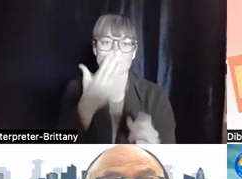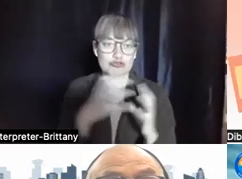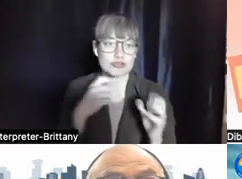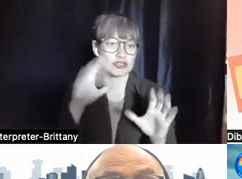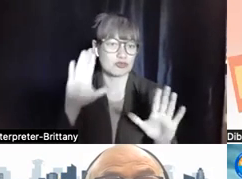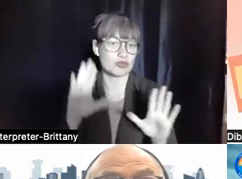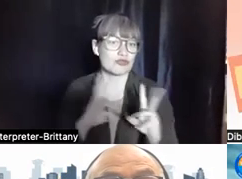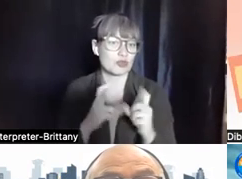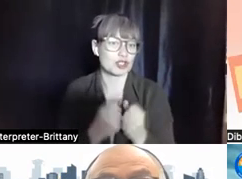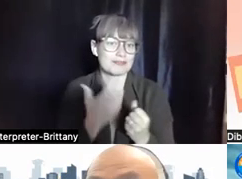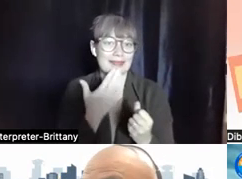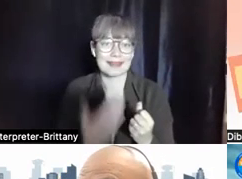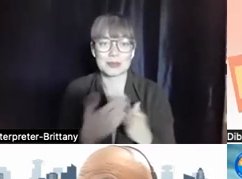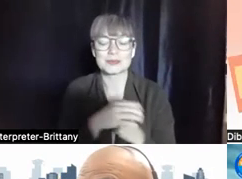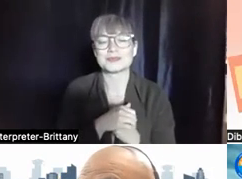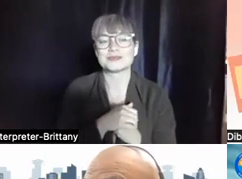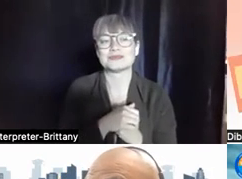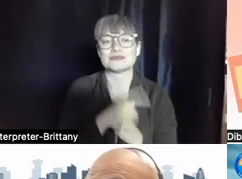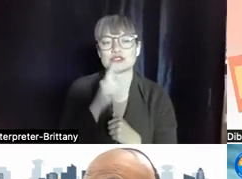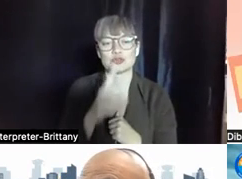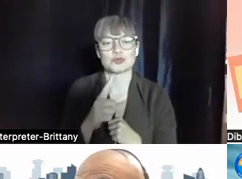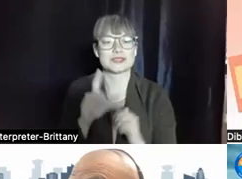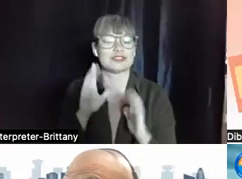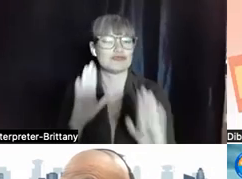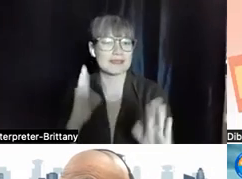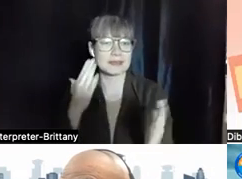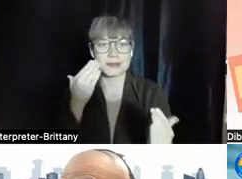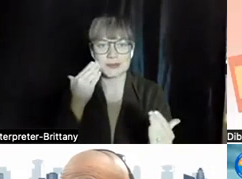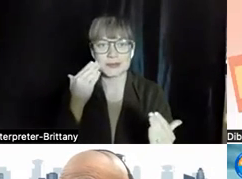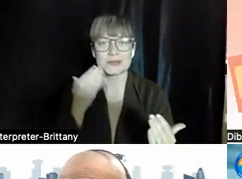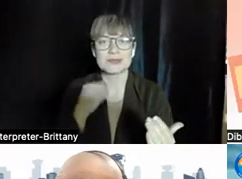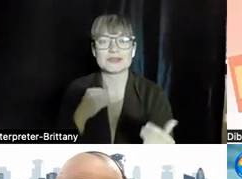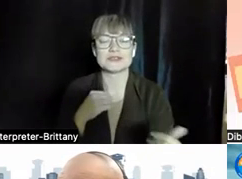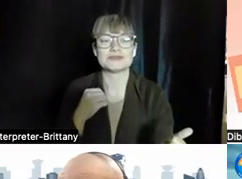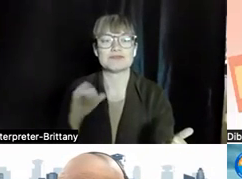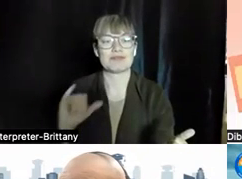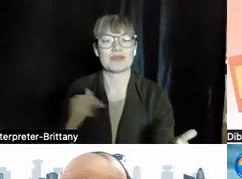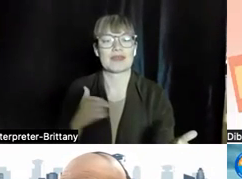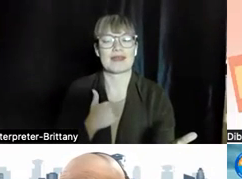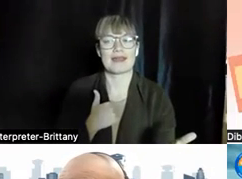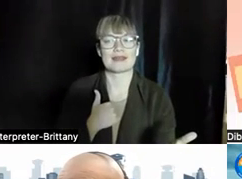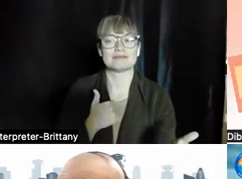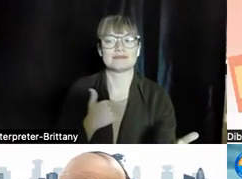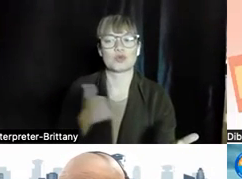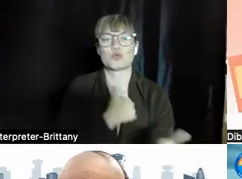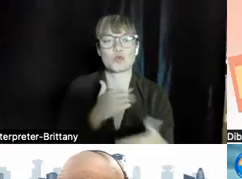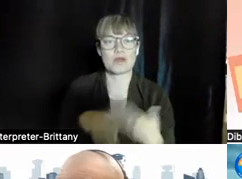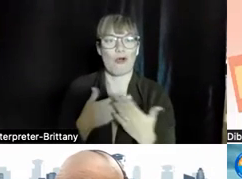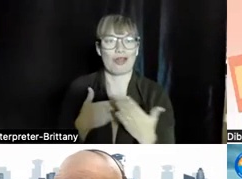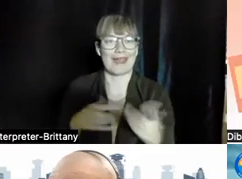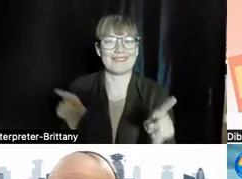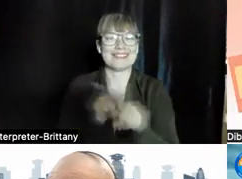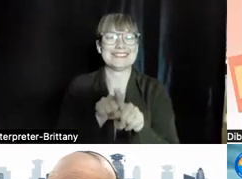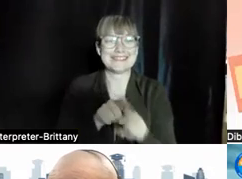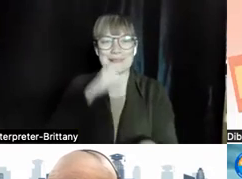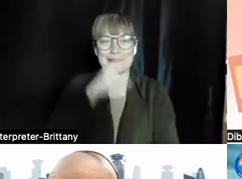Gracias por este gran taller. Es lindo saber que todos tenemos